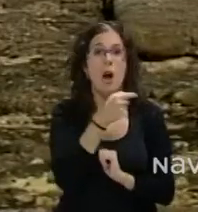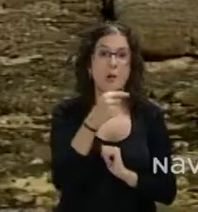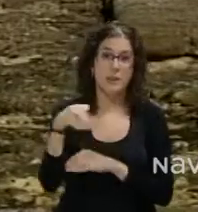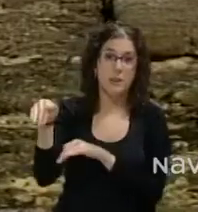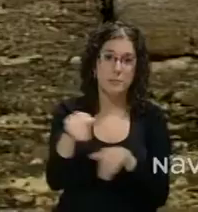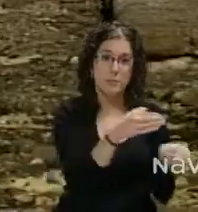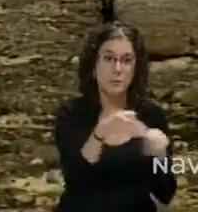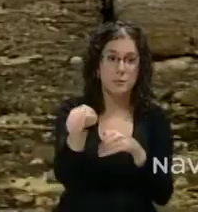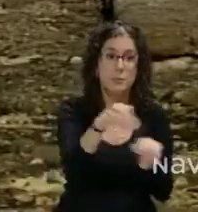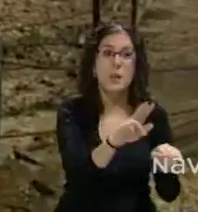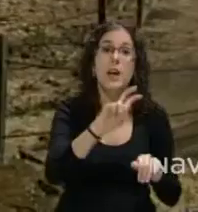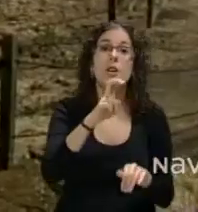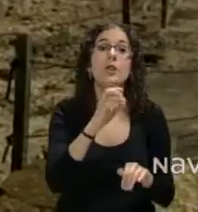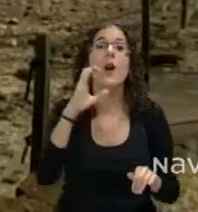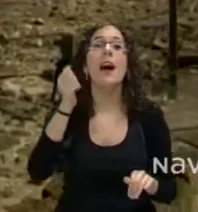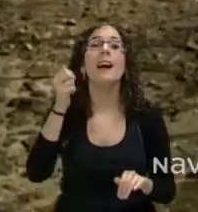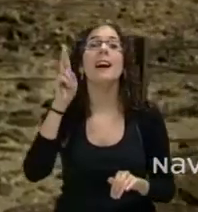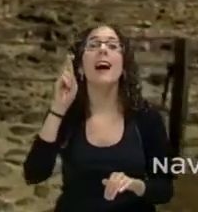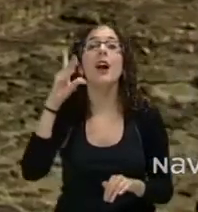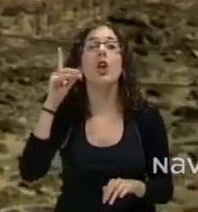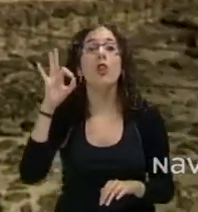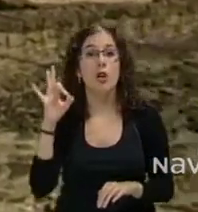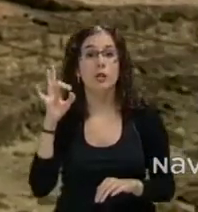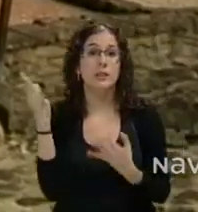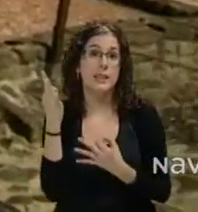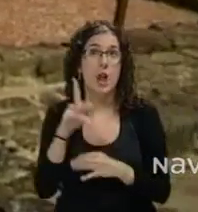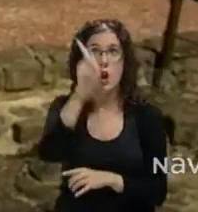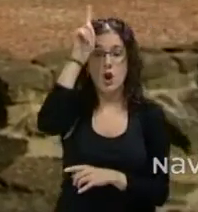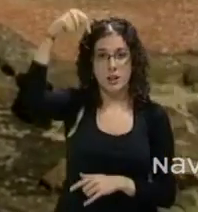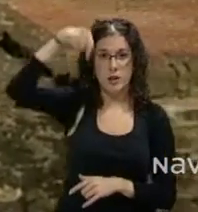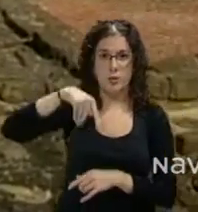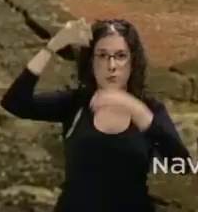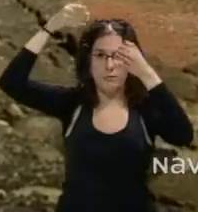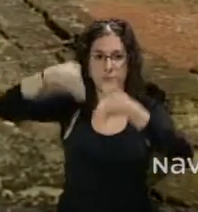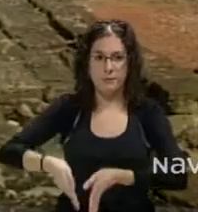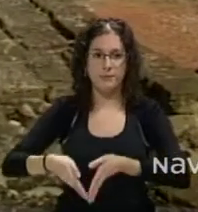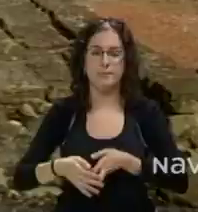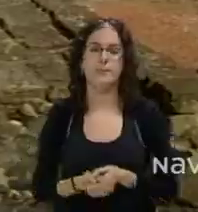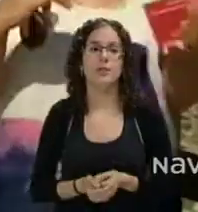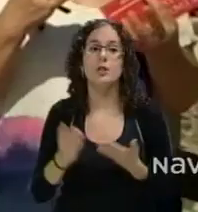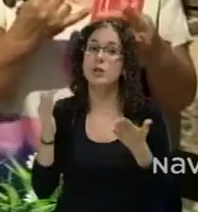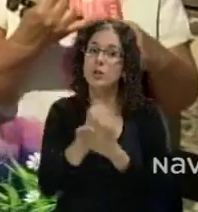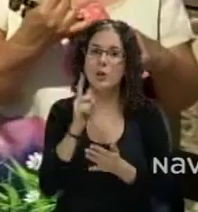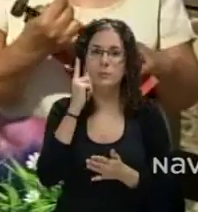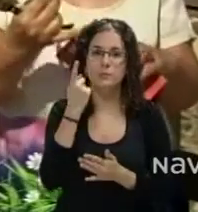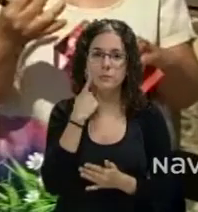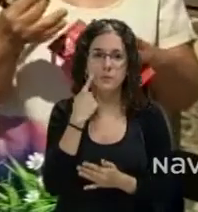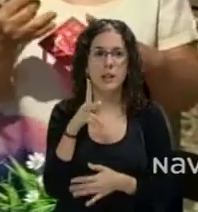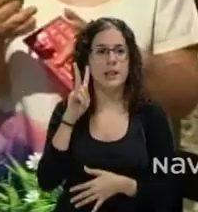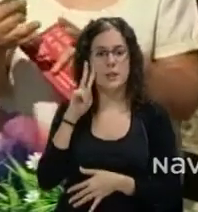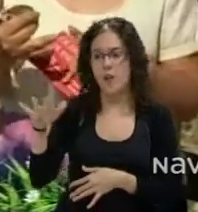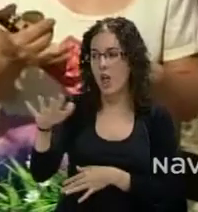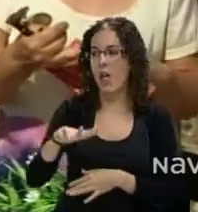Cardine minor, que va de norte a sur. Y ha salido todo el complejo, la parte de la palestra, que era donde hacían